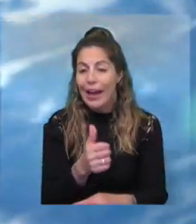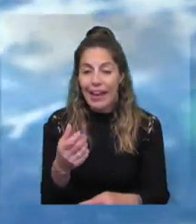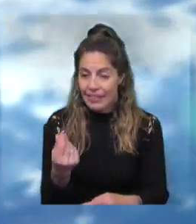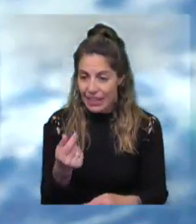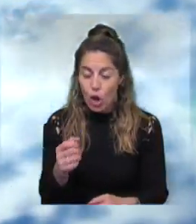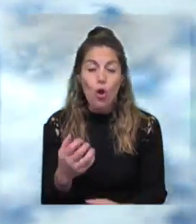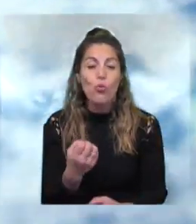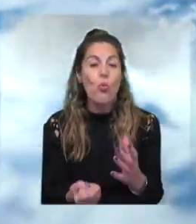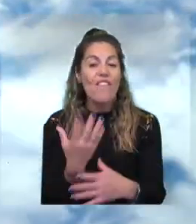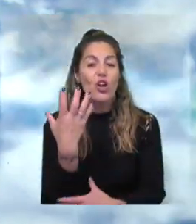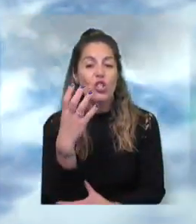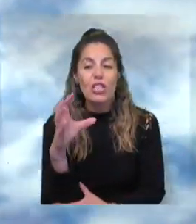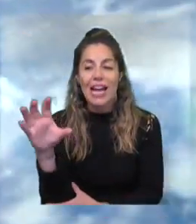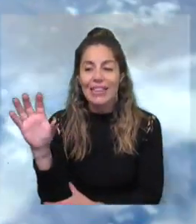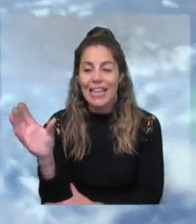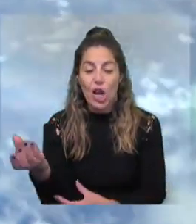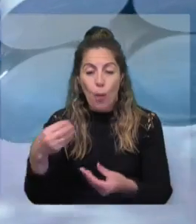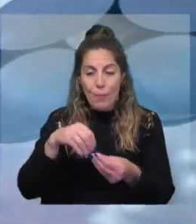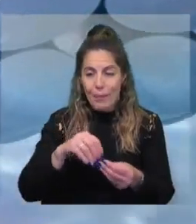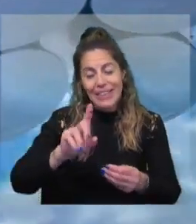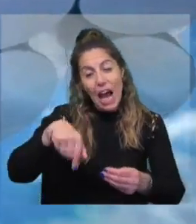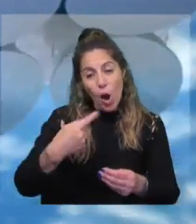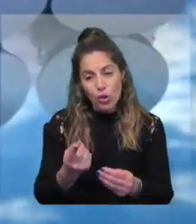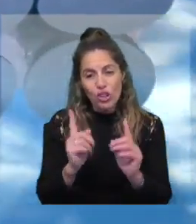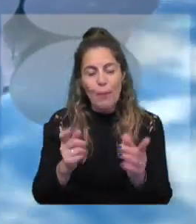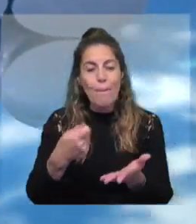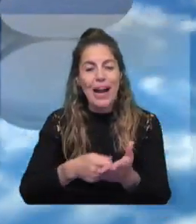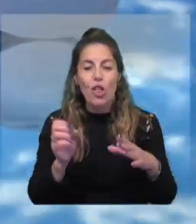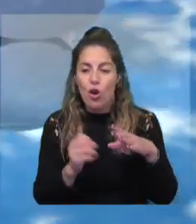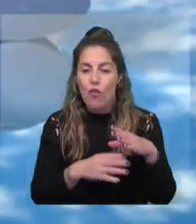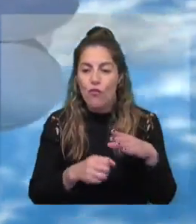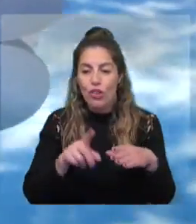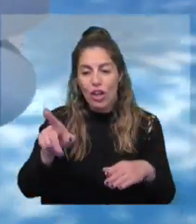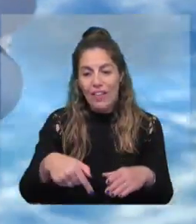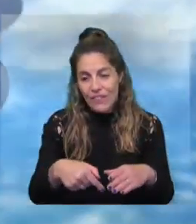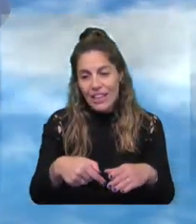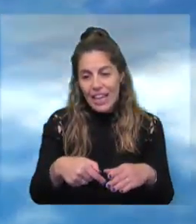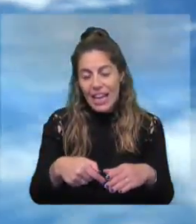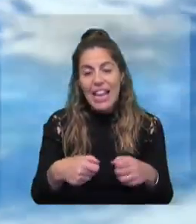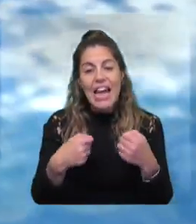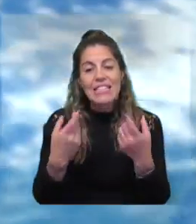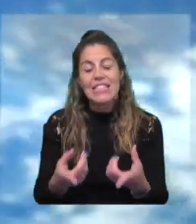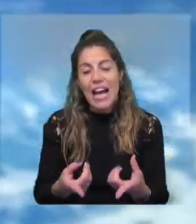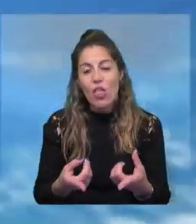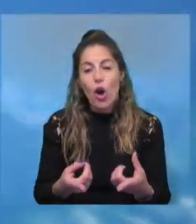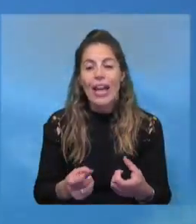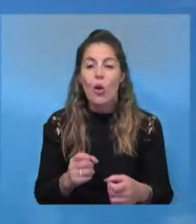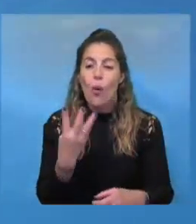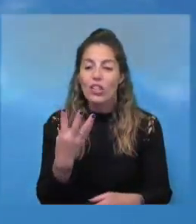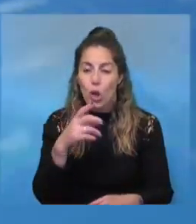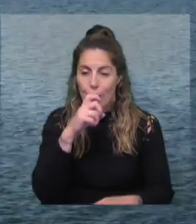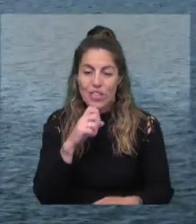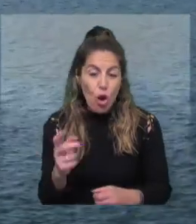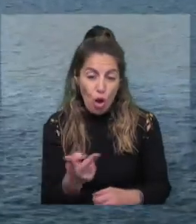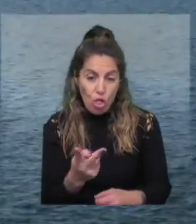satélite complementa al Methanesat, también financiado con fondos provenientes de la filantropía, lanzado el 4 de marzo. Juntos,